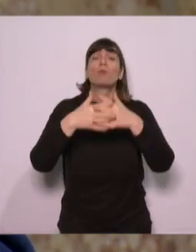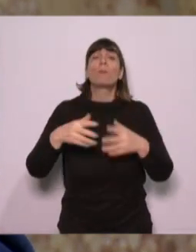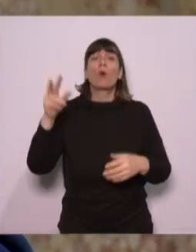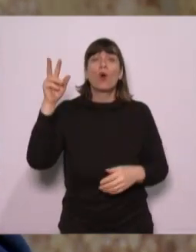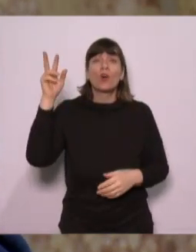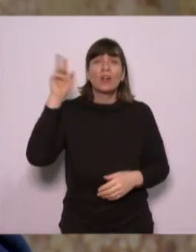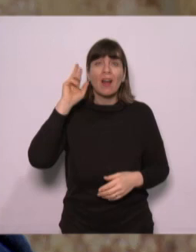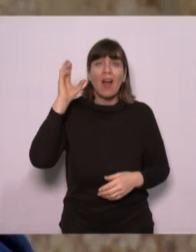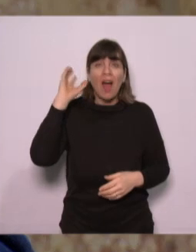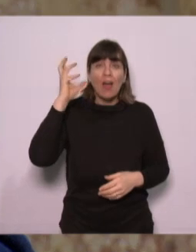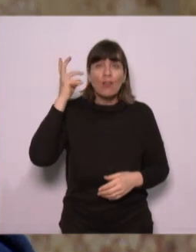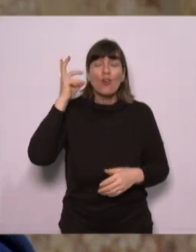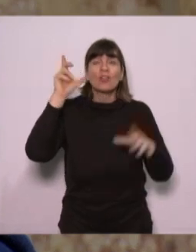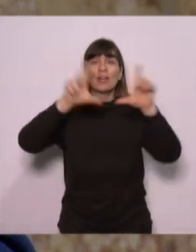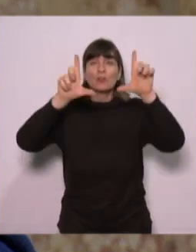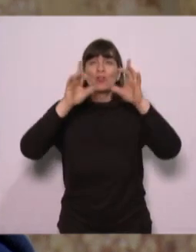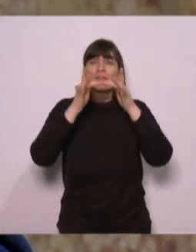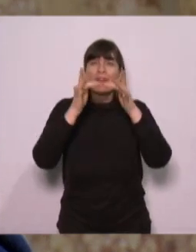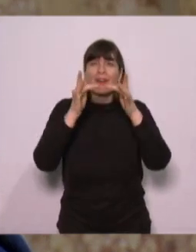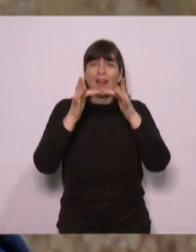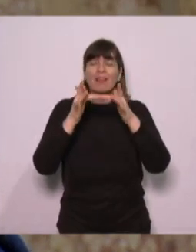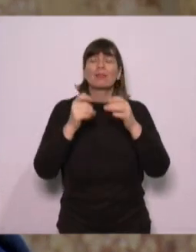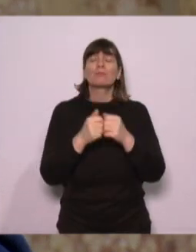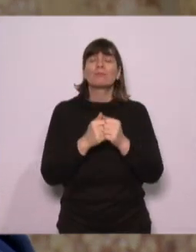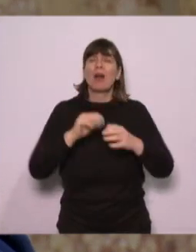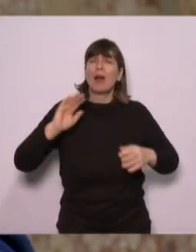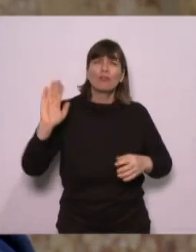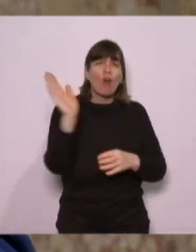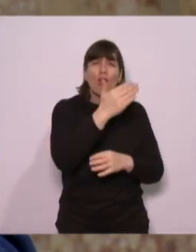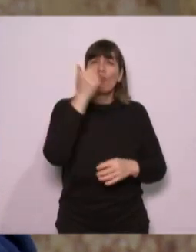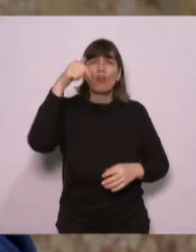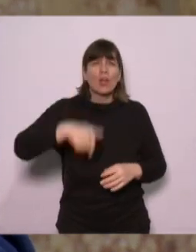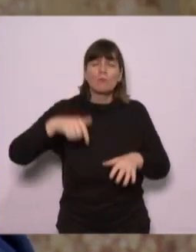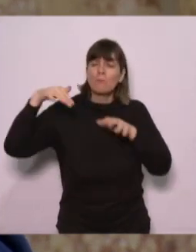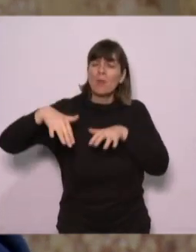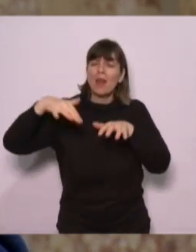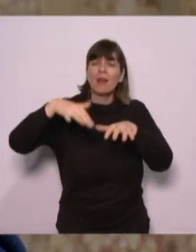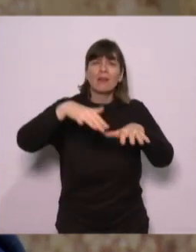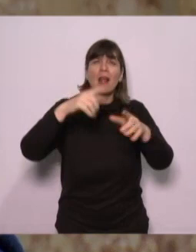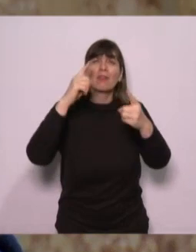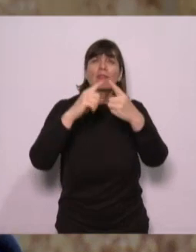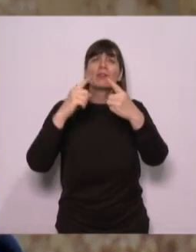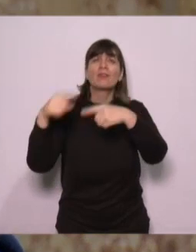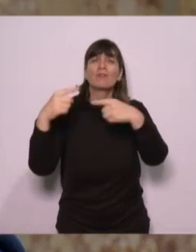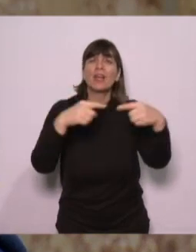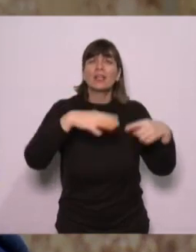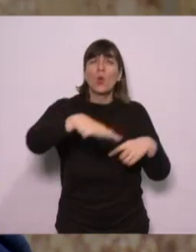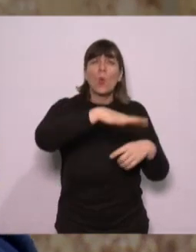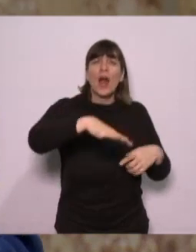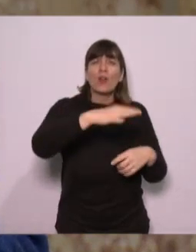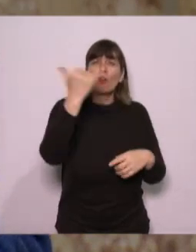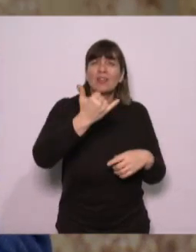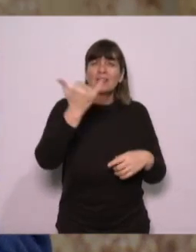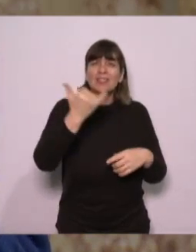por medio de la radio, la televisión y las redes sociales a todos los que hoy peregrinan a los distintos